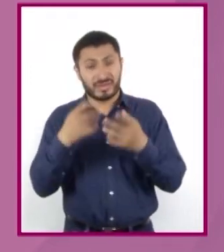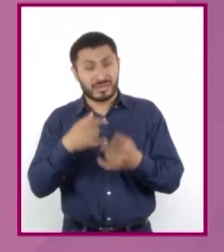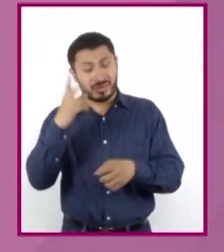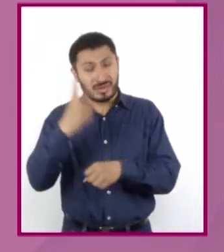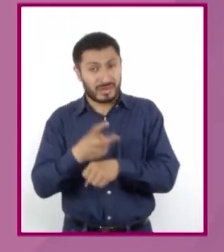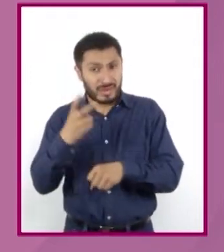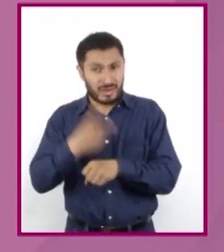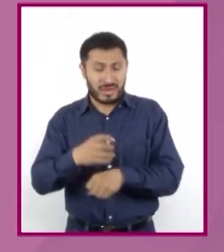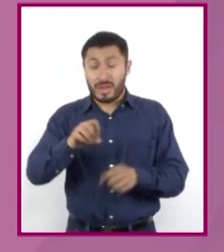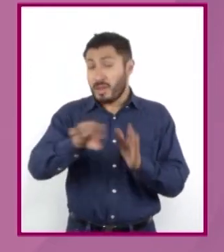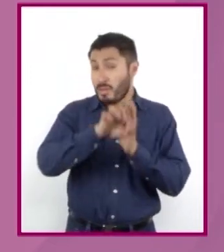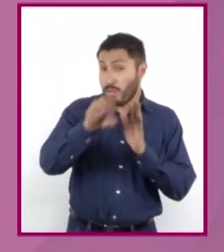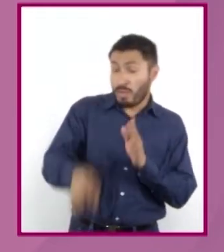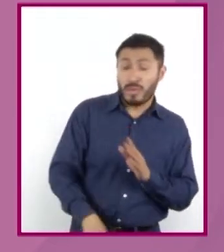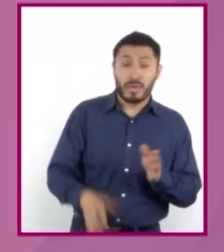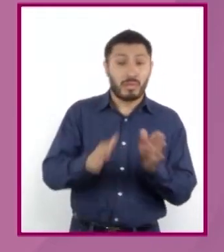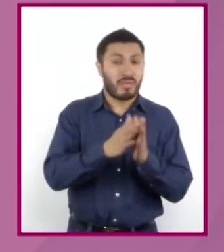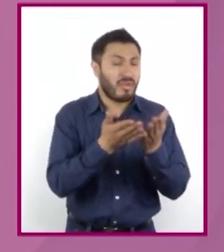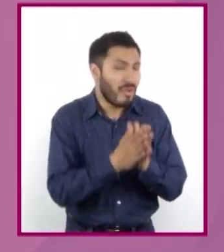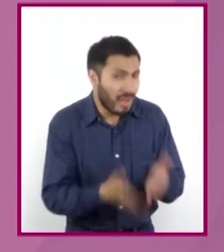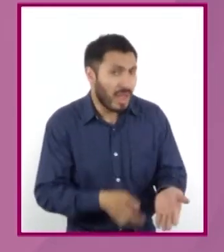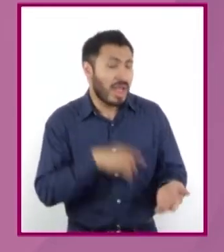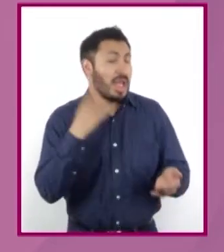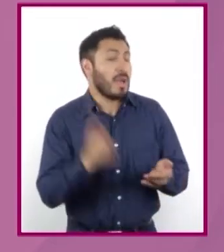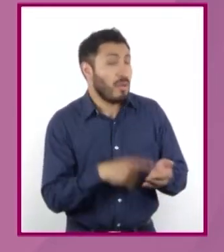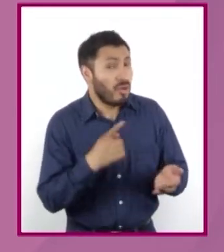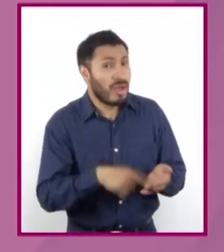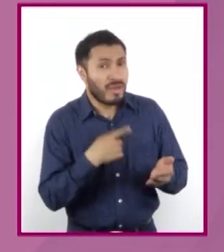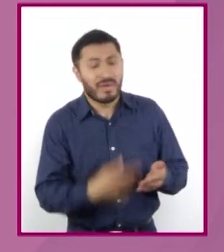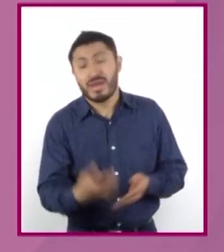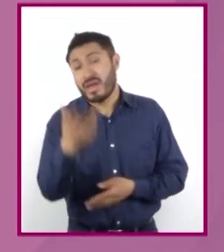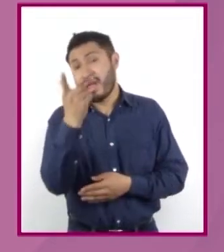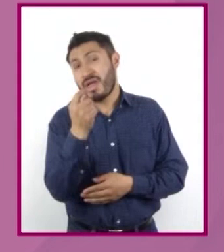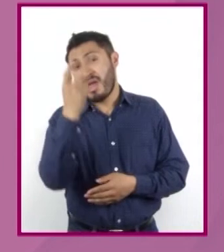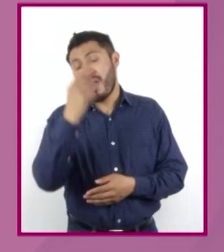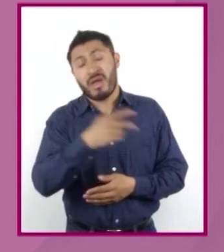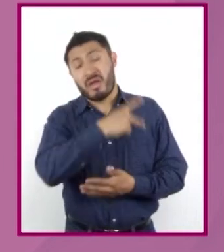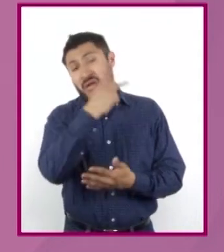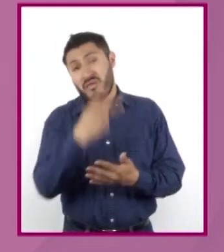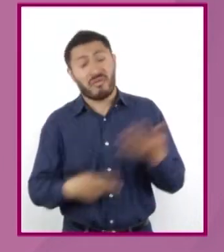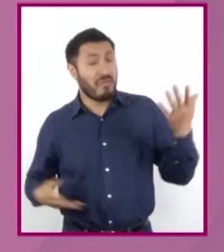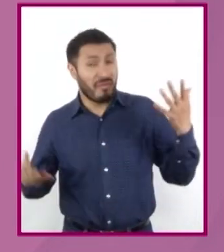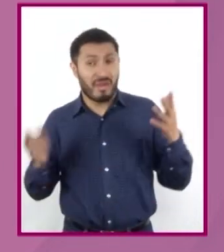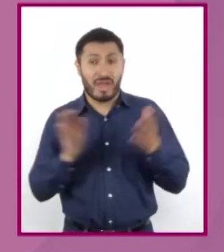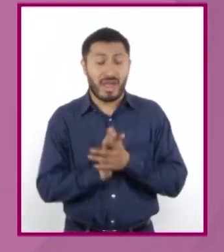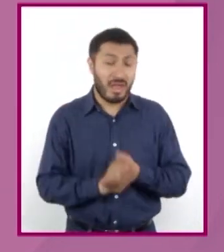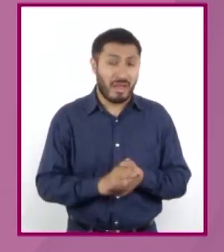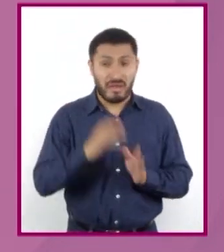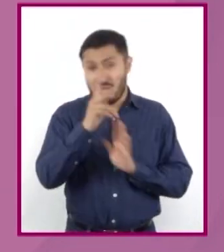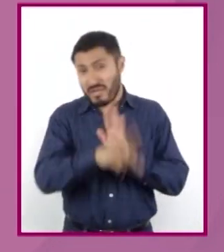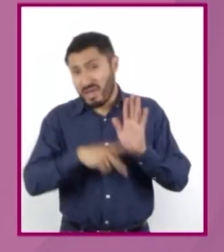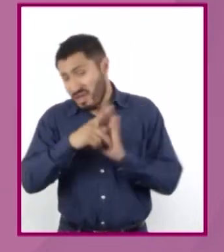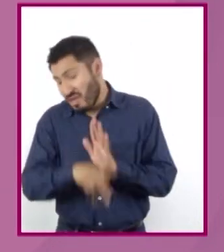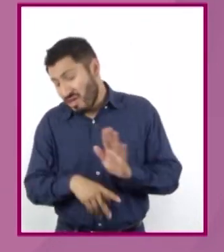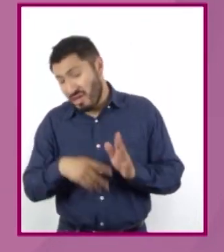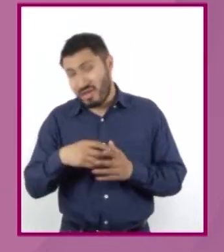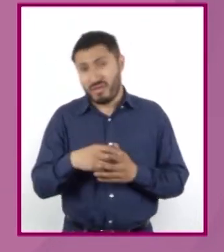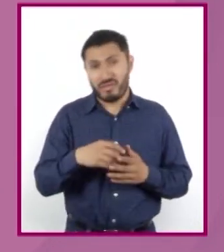ejemplo, libros y revistas, series de televisión, películas,